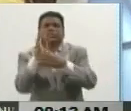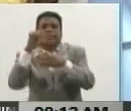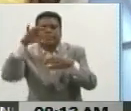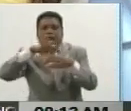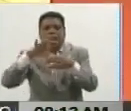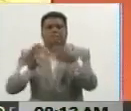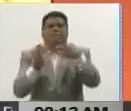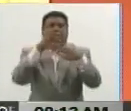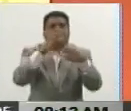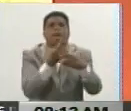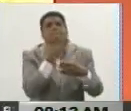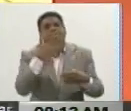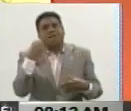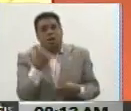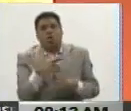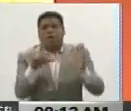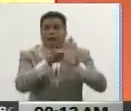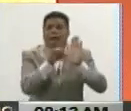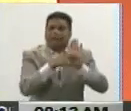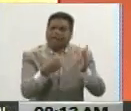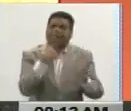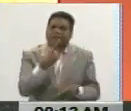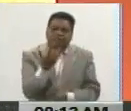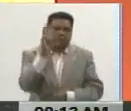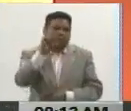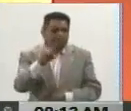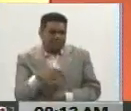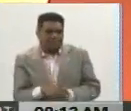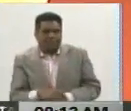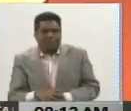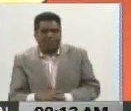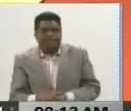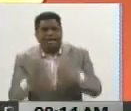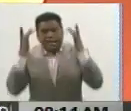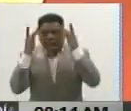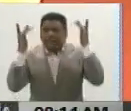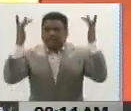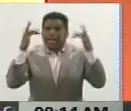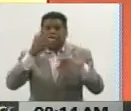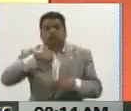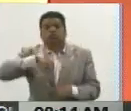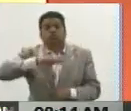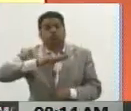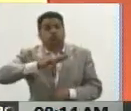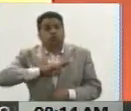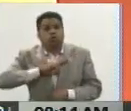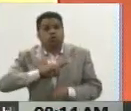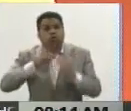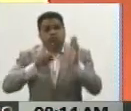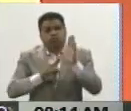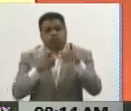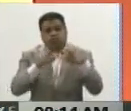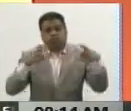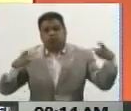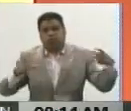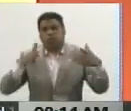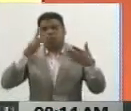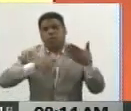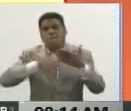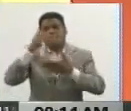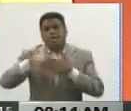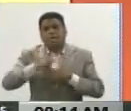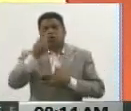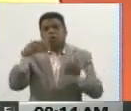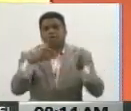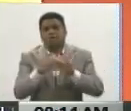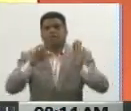ocurra. Entonces, bueno, ahorita vamos a contar, la idea es que vayamos incrementando esta meta. Nos pusimos un plan el 2019